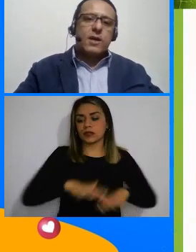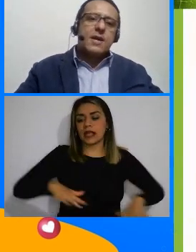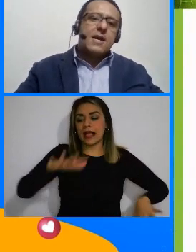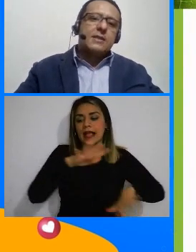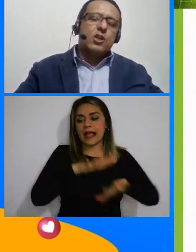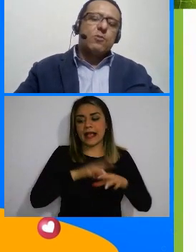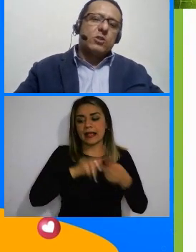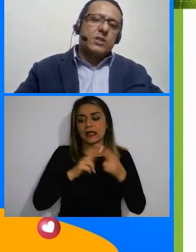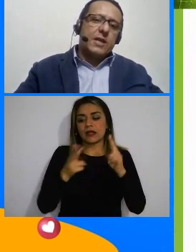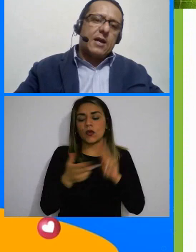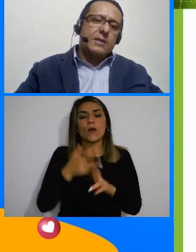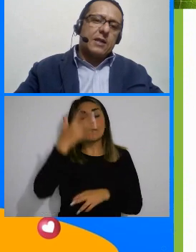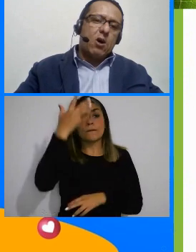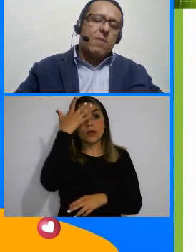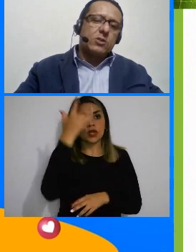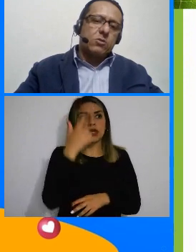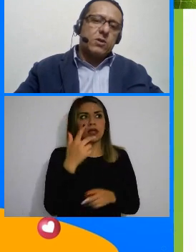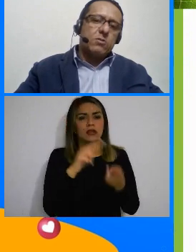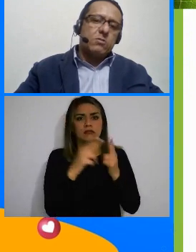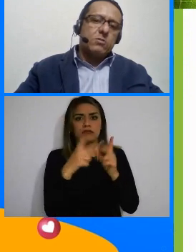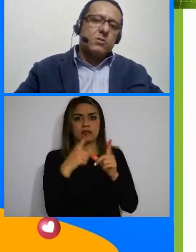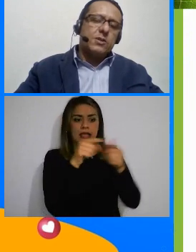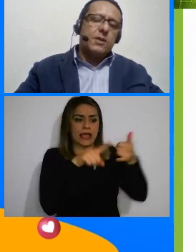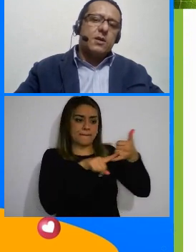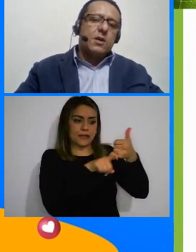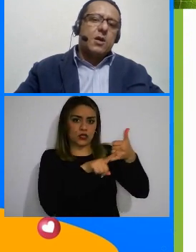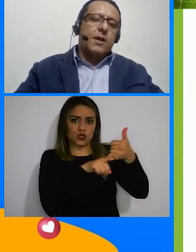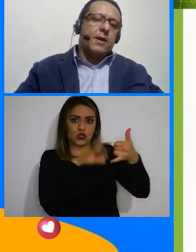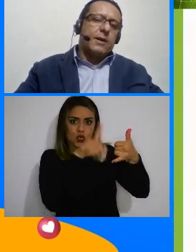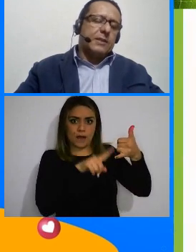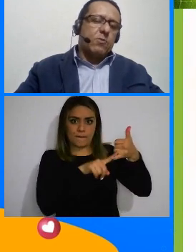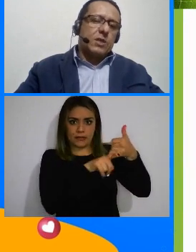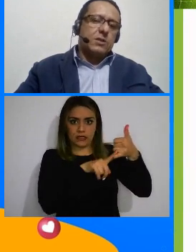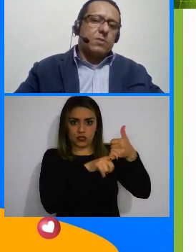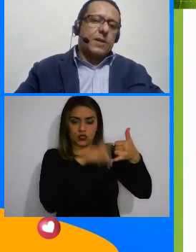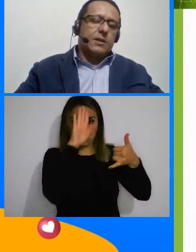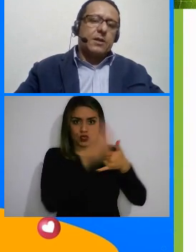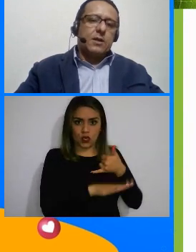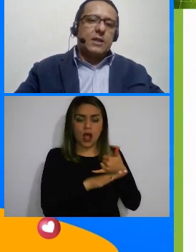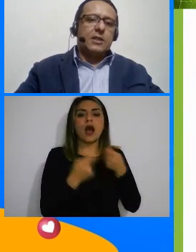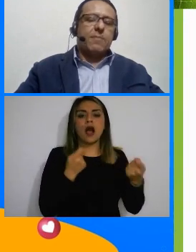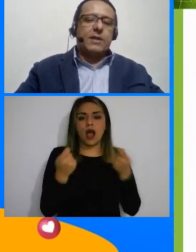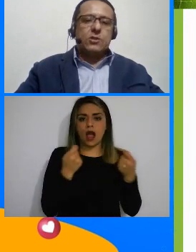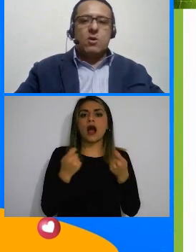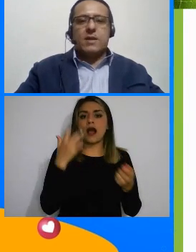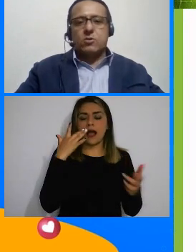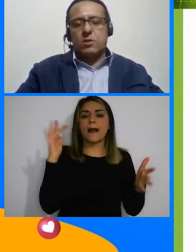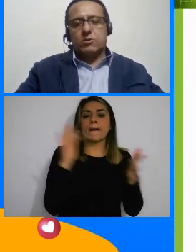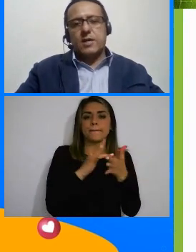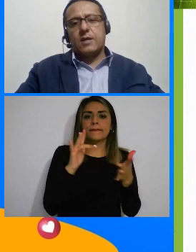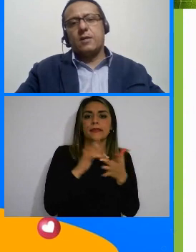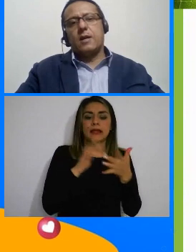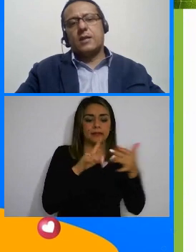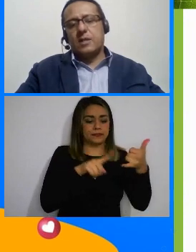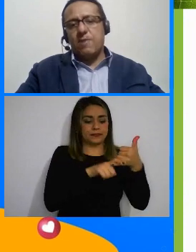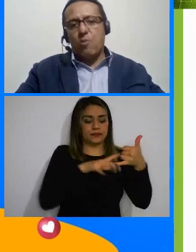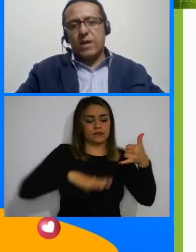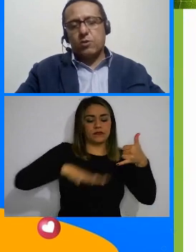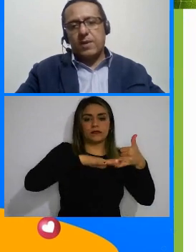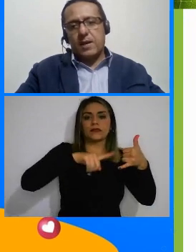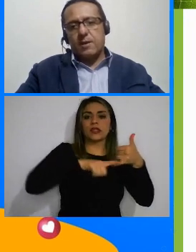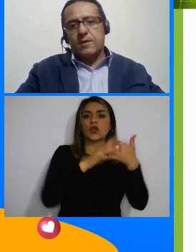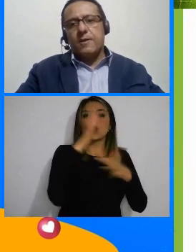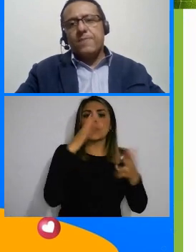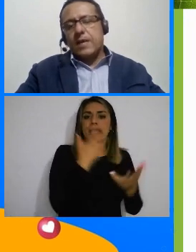orientales, porque si nos vamos hacia el lado amazónico, ¿sí? Estamos haciendo parte del trapecio amazónico, o sea, de la selva